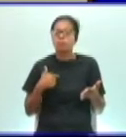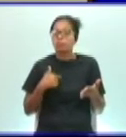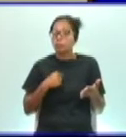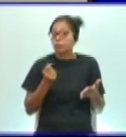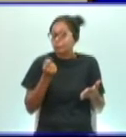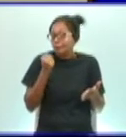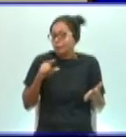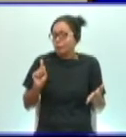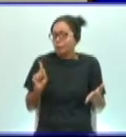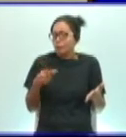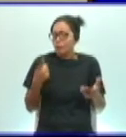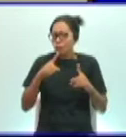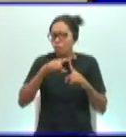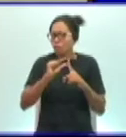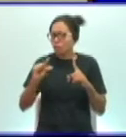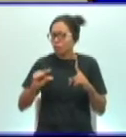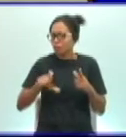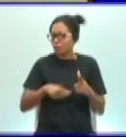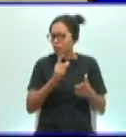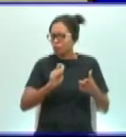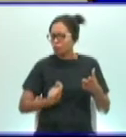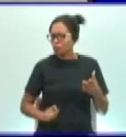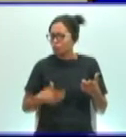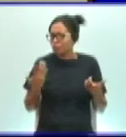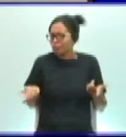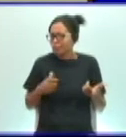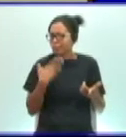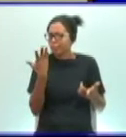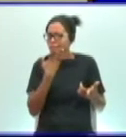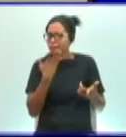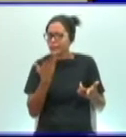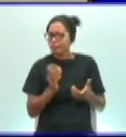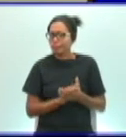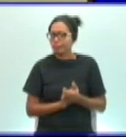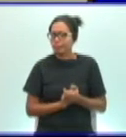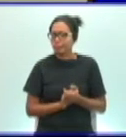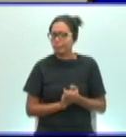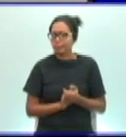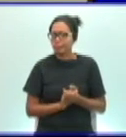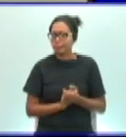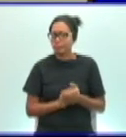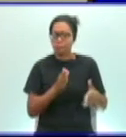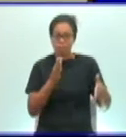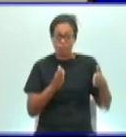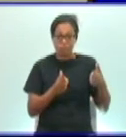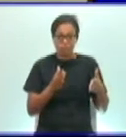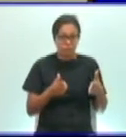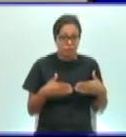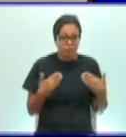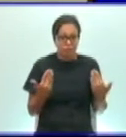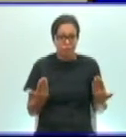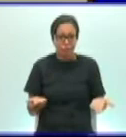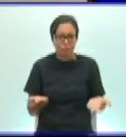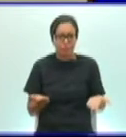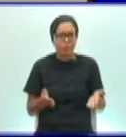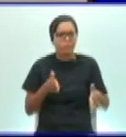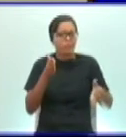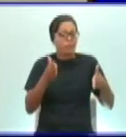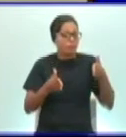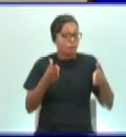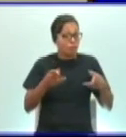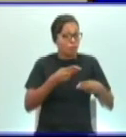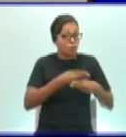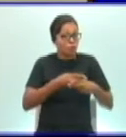quién es el título y quiénes son el autor o los autores de ese documento. Tiempo y espacio histórico, me estoy refiriendo en qué época histórica